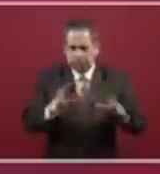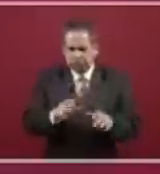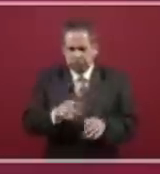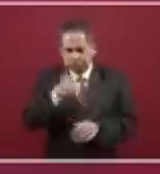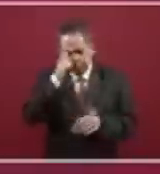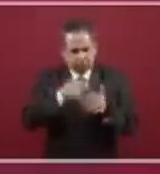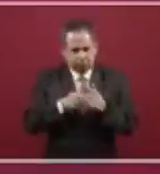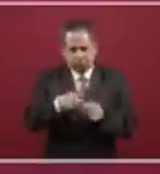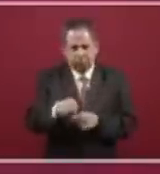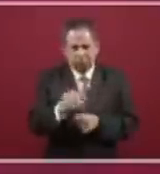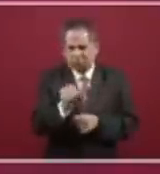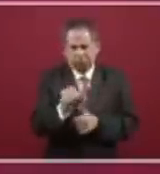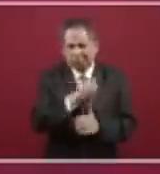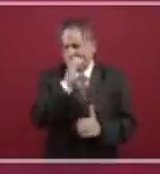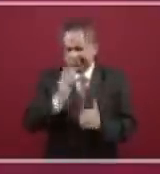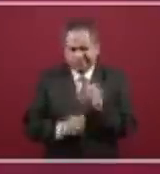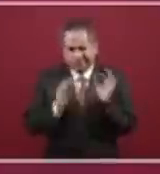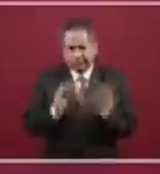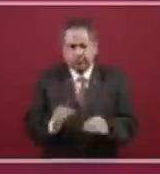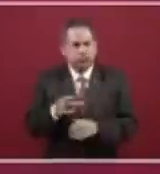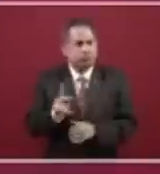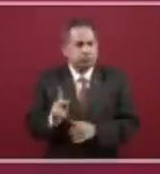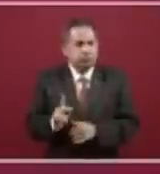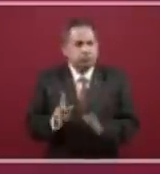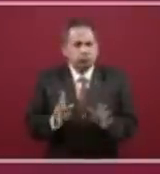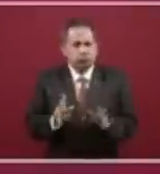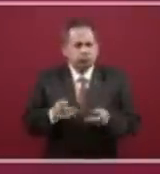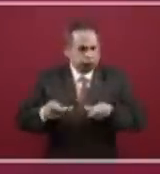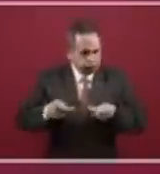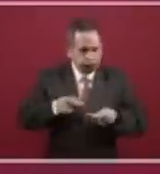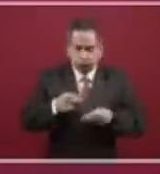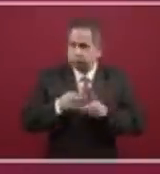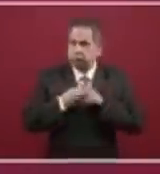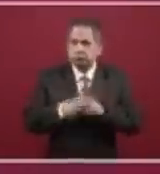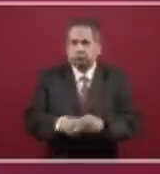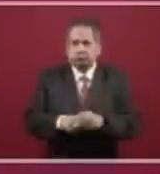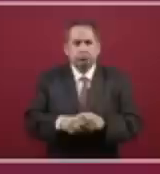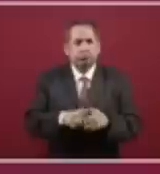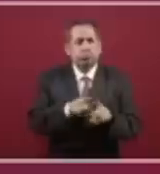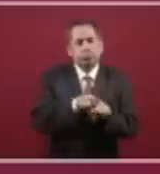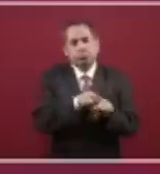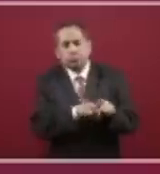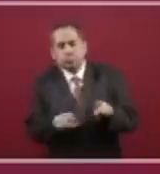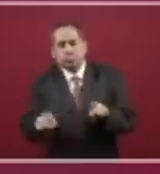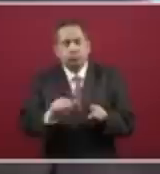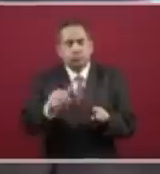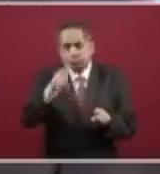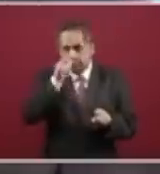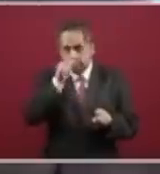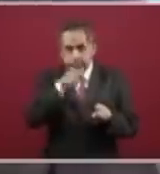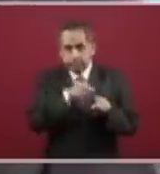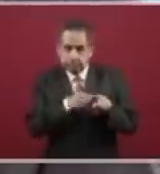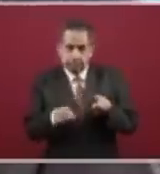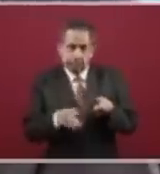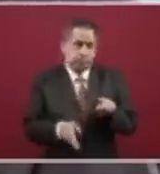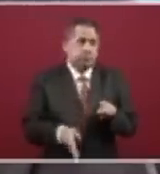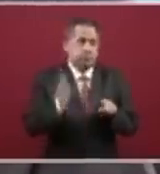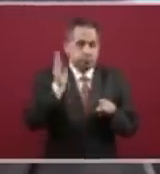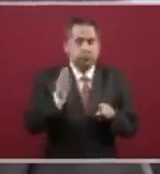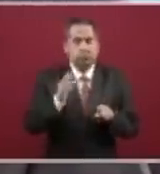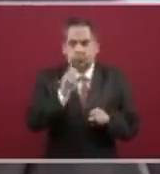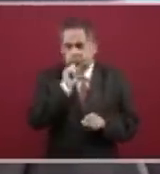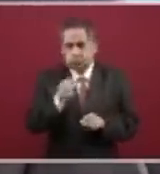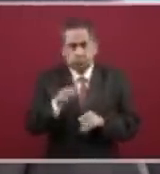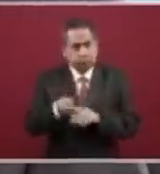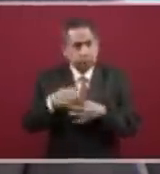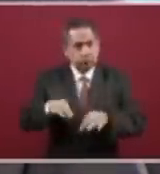seguramente el junio pero vamos a poner en operación el libramiento de hermosillo ahora también